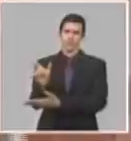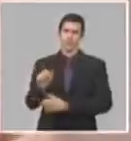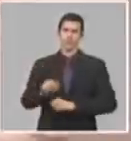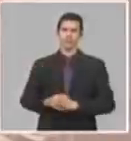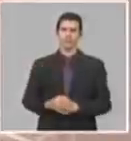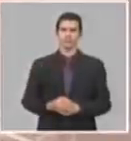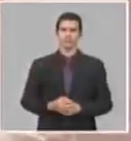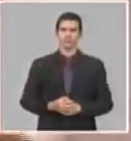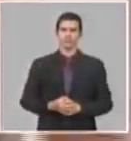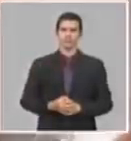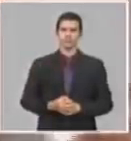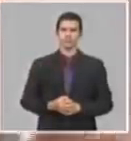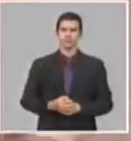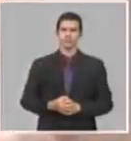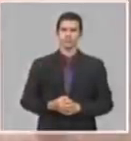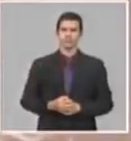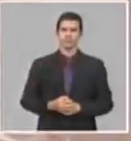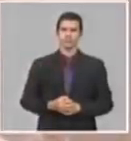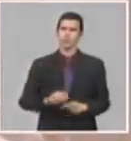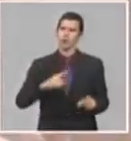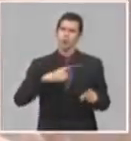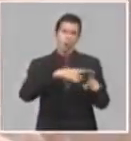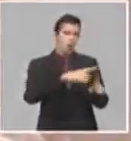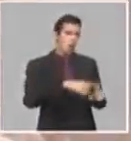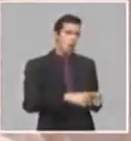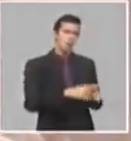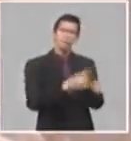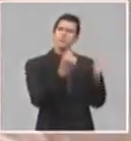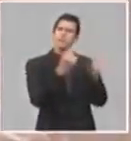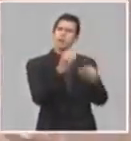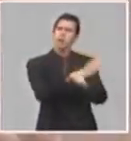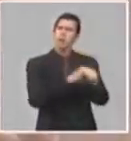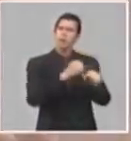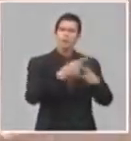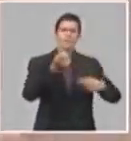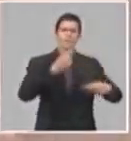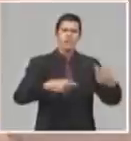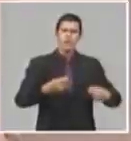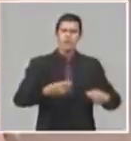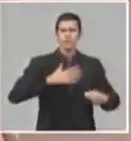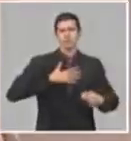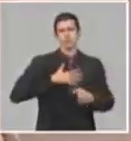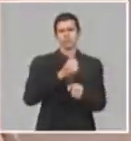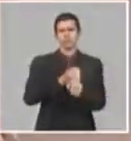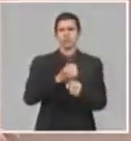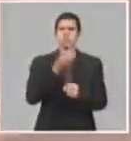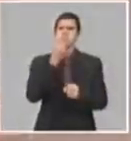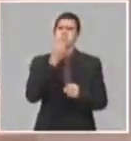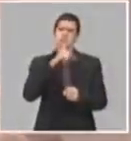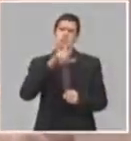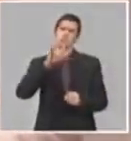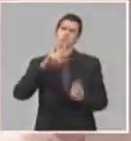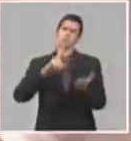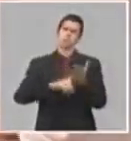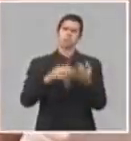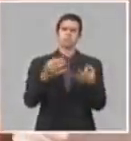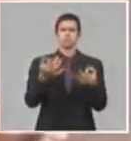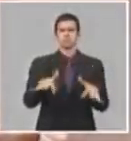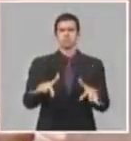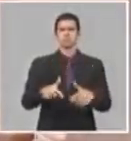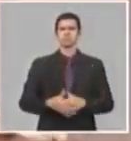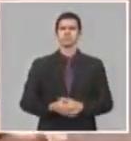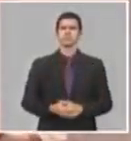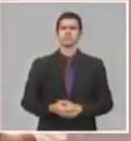en moneda nacional, sea en CUC, sea en pesos cubanos. ¿Por qué no decimos un por ciento determinado? Porque a lo mejor